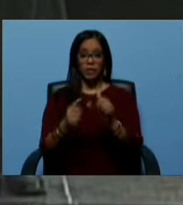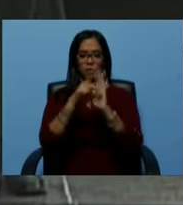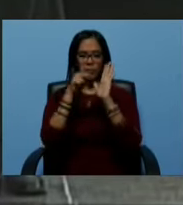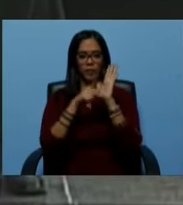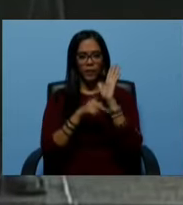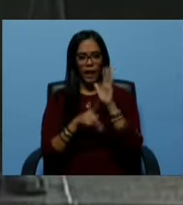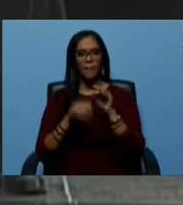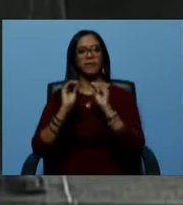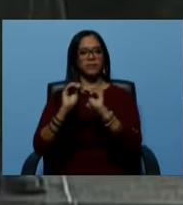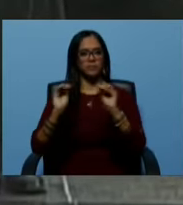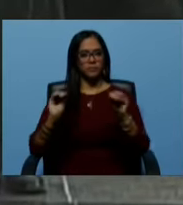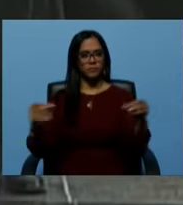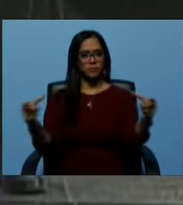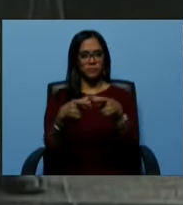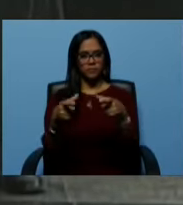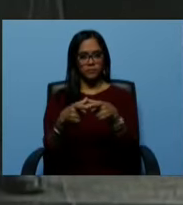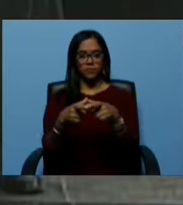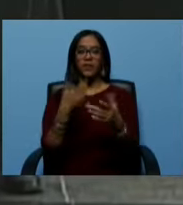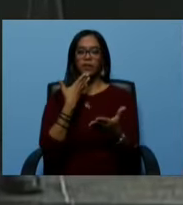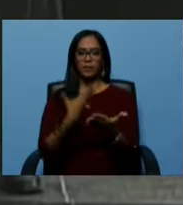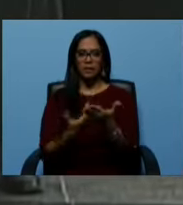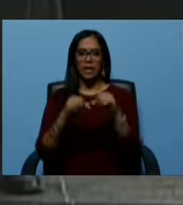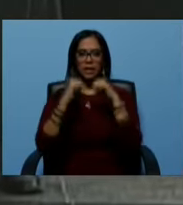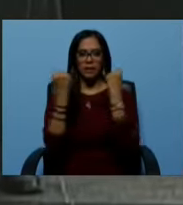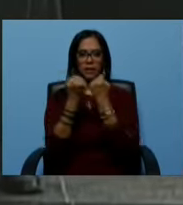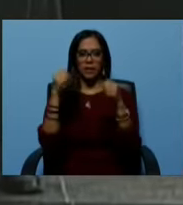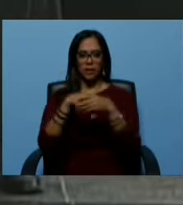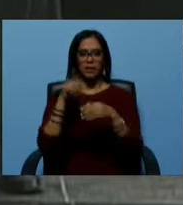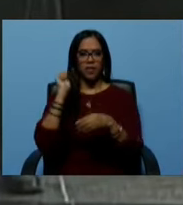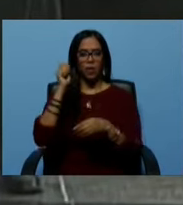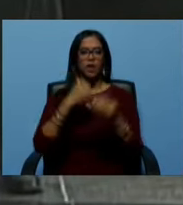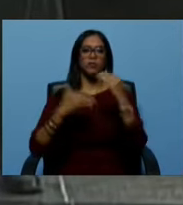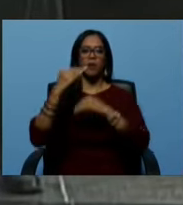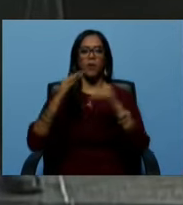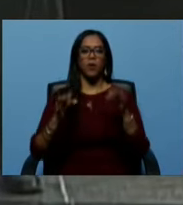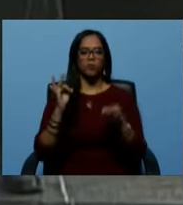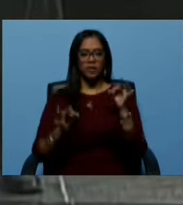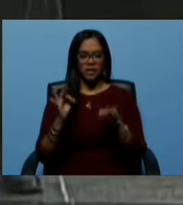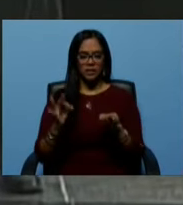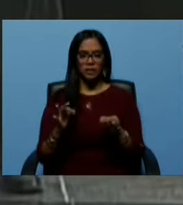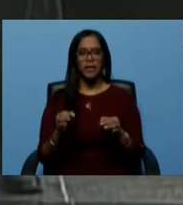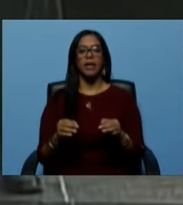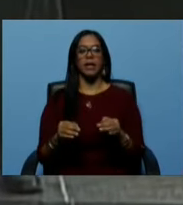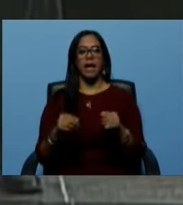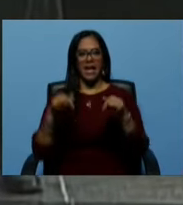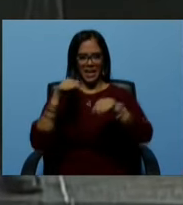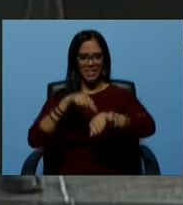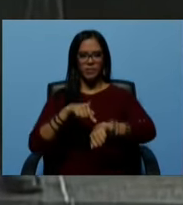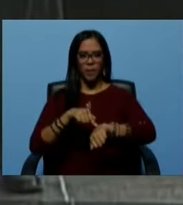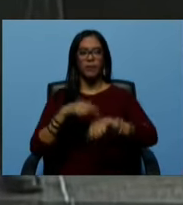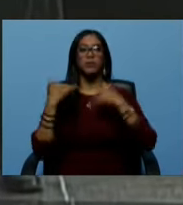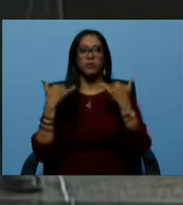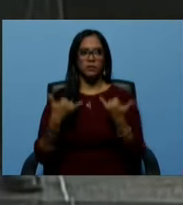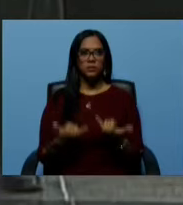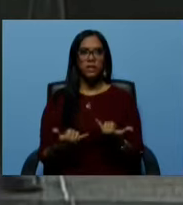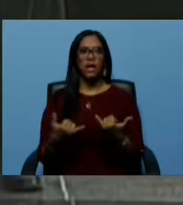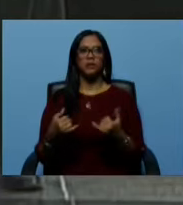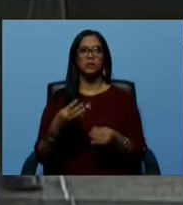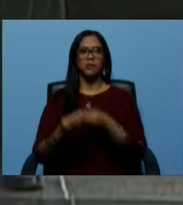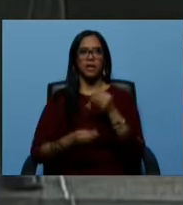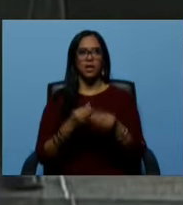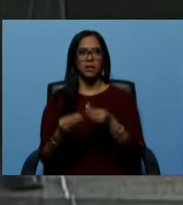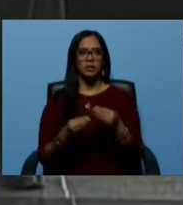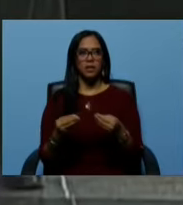de audiencias a solicitud de la Sala Electoral del Tribunal Supremo de Justicia. En este momento ya se prepara